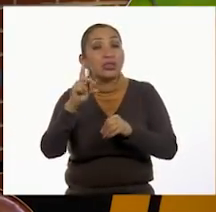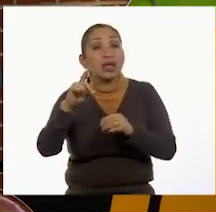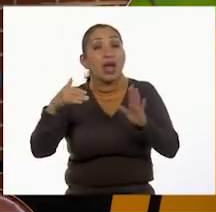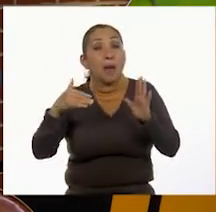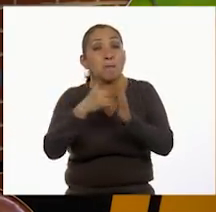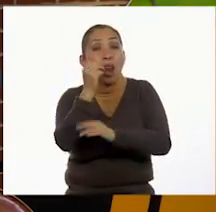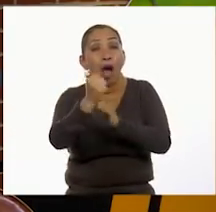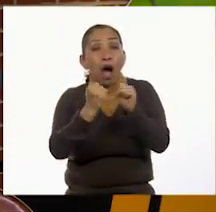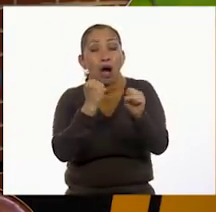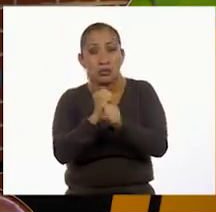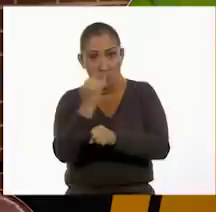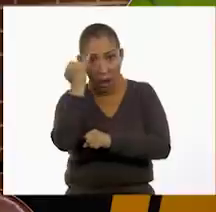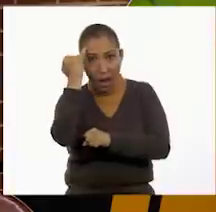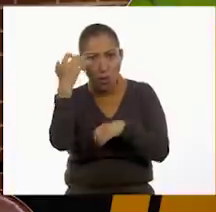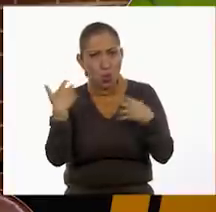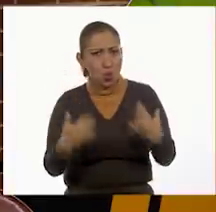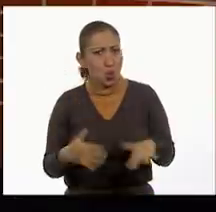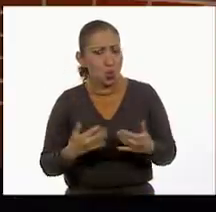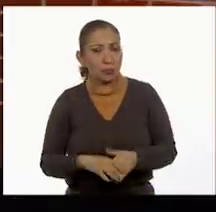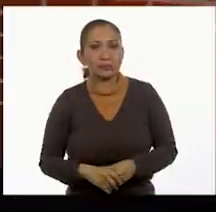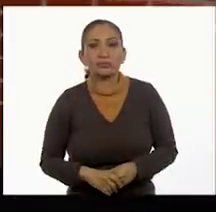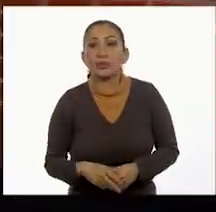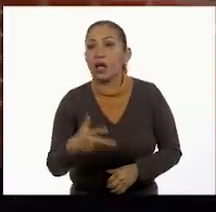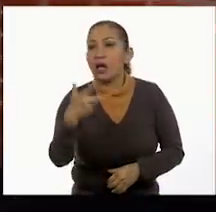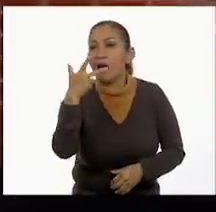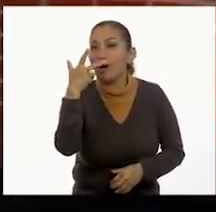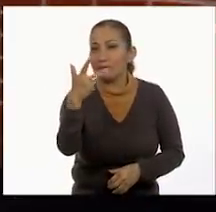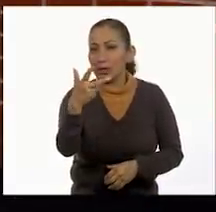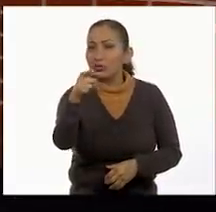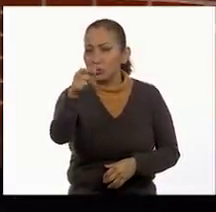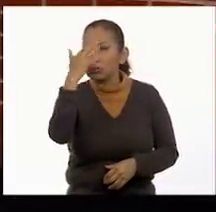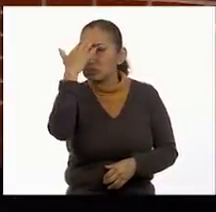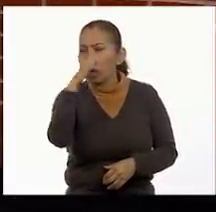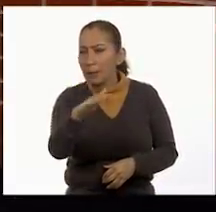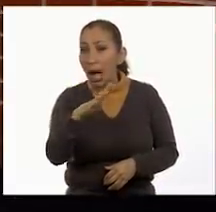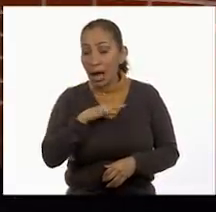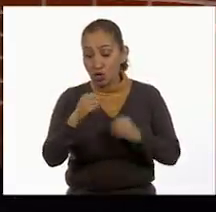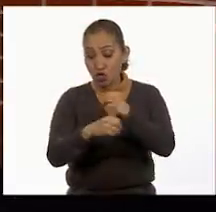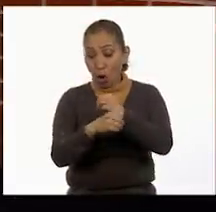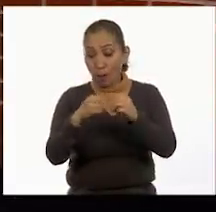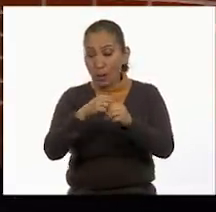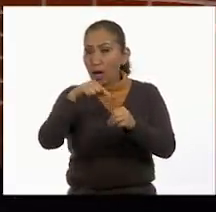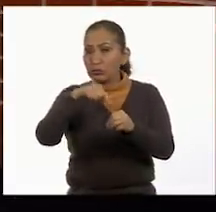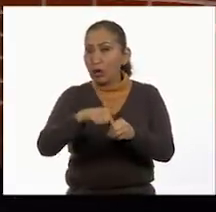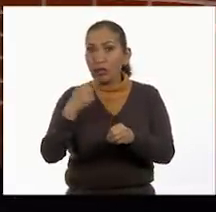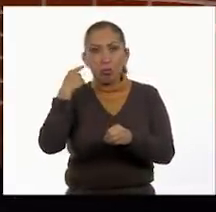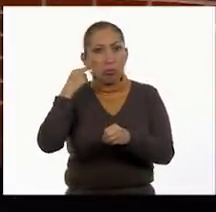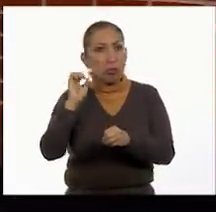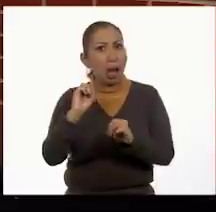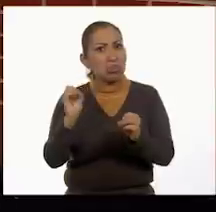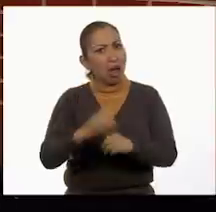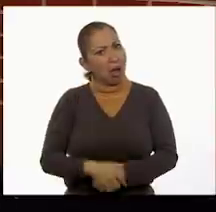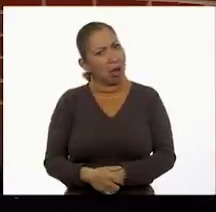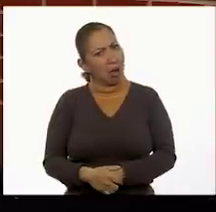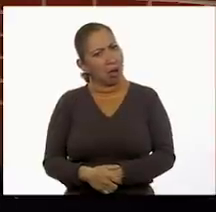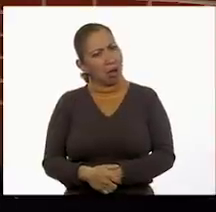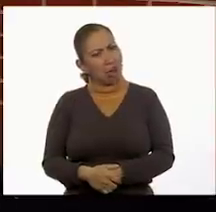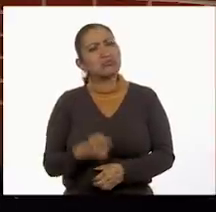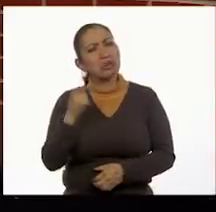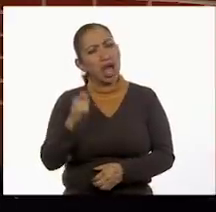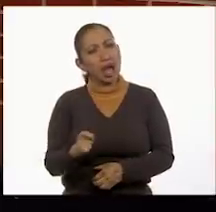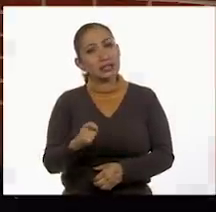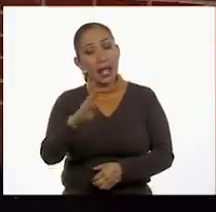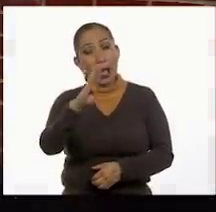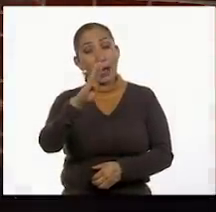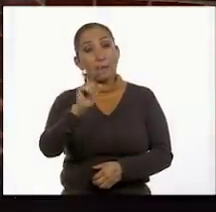30.000 años. Imagínense. 8. ¿Sabías que hay un instrumento que no suena? Se trata de